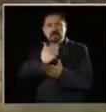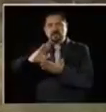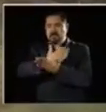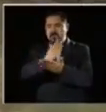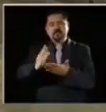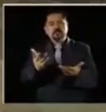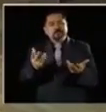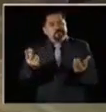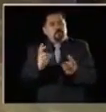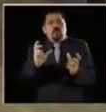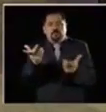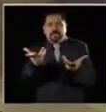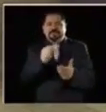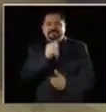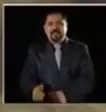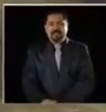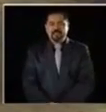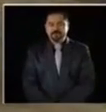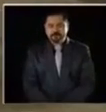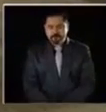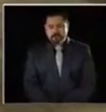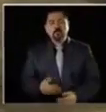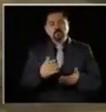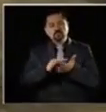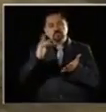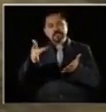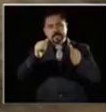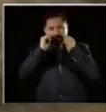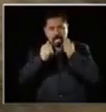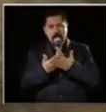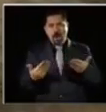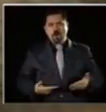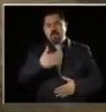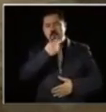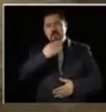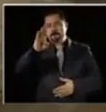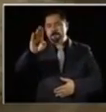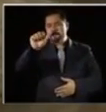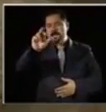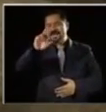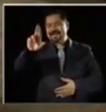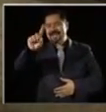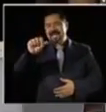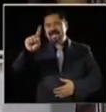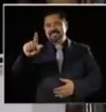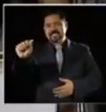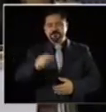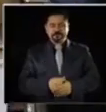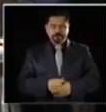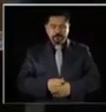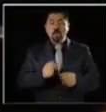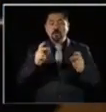candidato. Finalmente cierra este bloque. Usted, candidato, lo escuchamos, Norberto Barraza. Adelante. Buenas tardes. Miren, cuando hablamos de